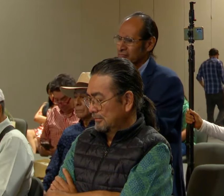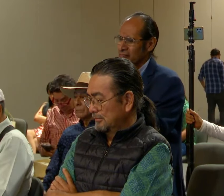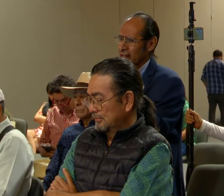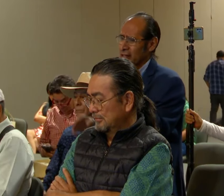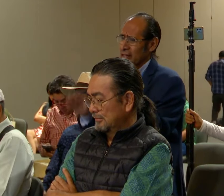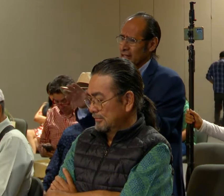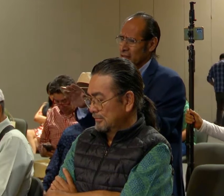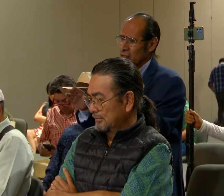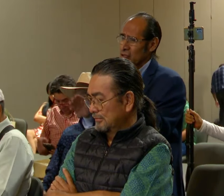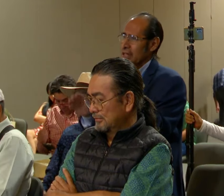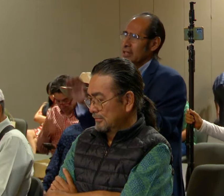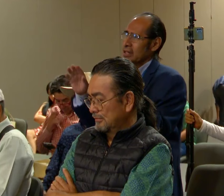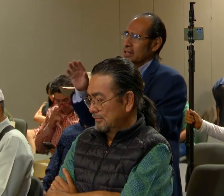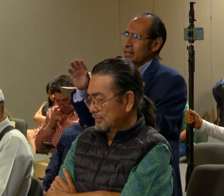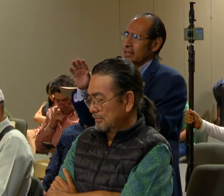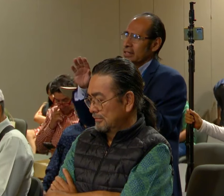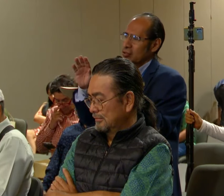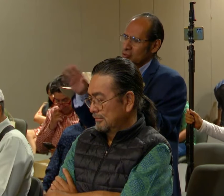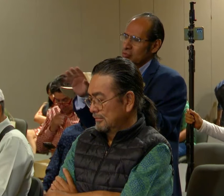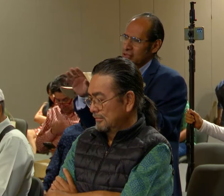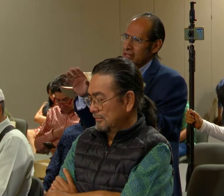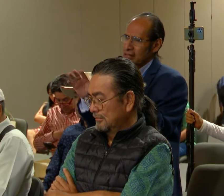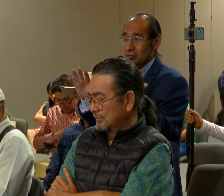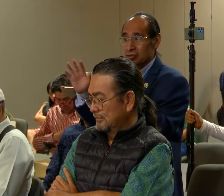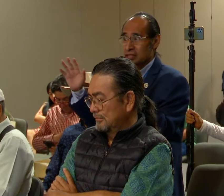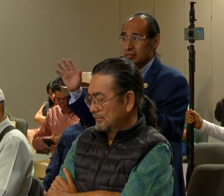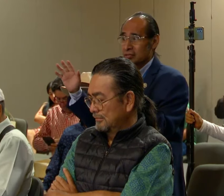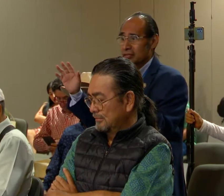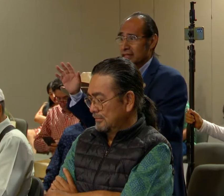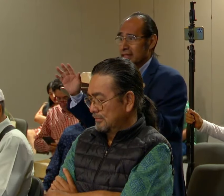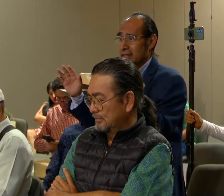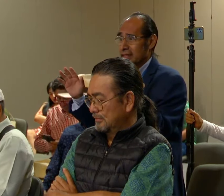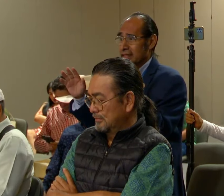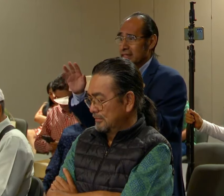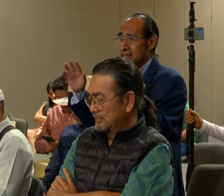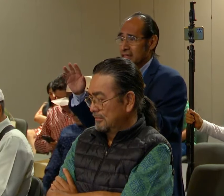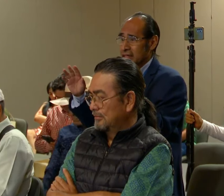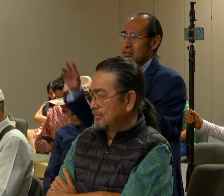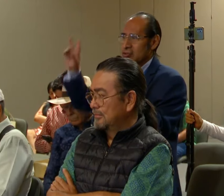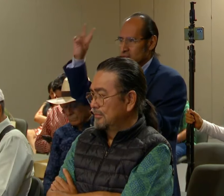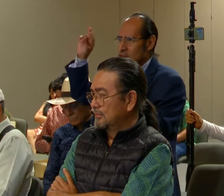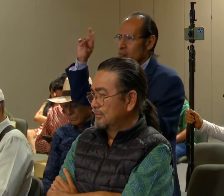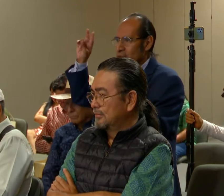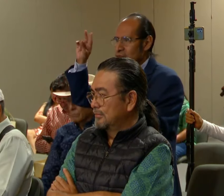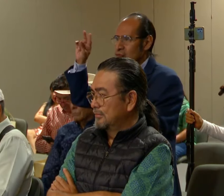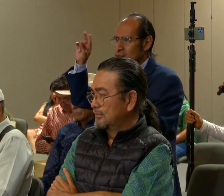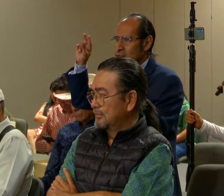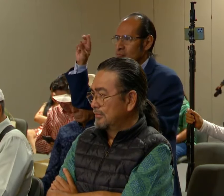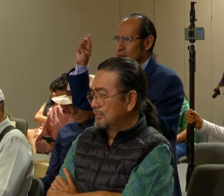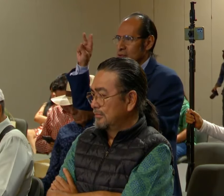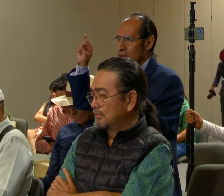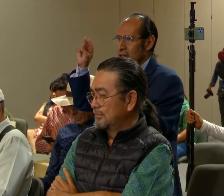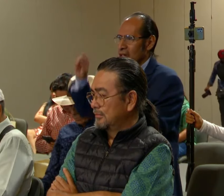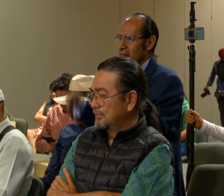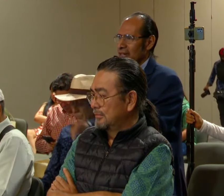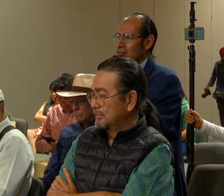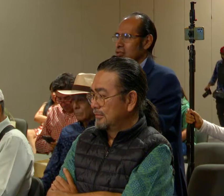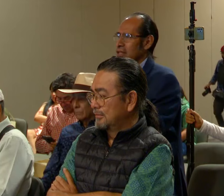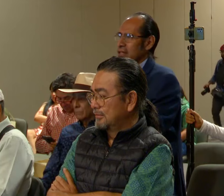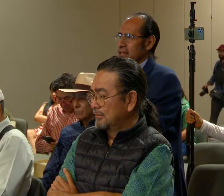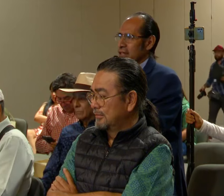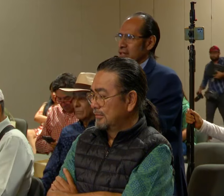asunto Y luego cómo está no se ha sabido nada de ese supuesto grupo